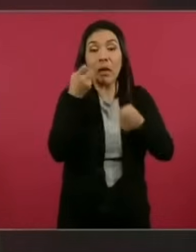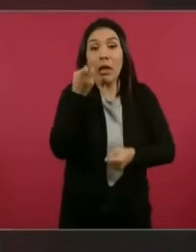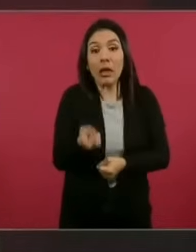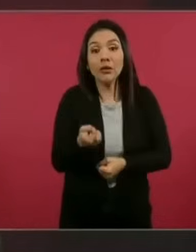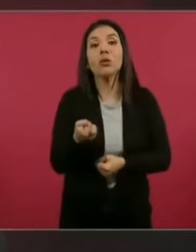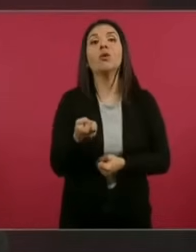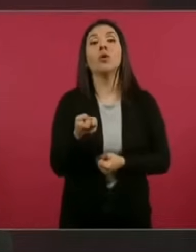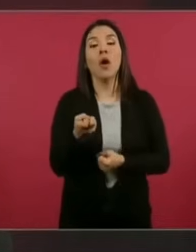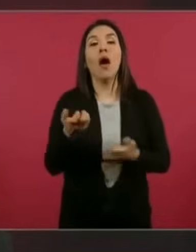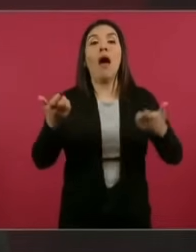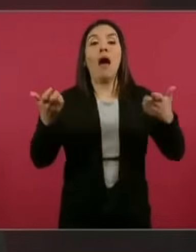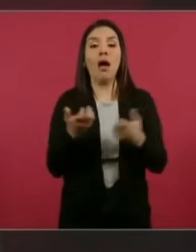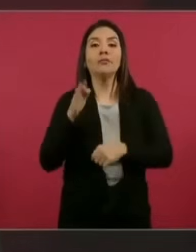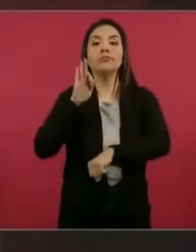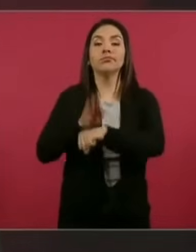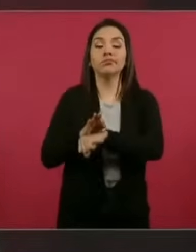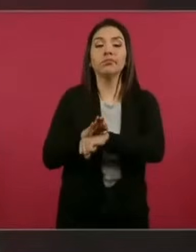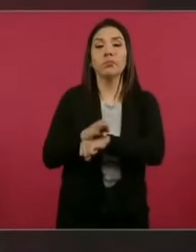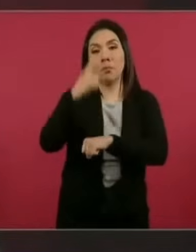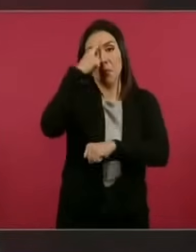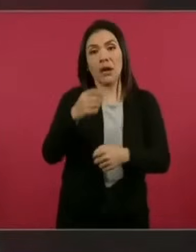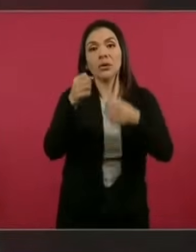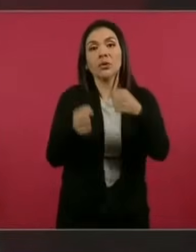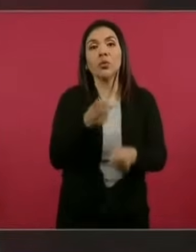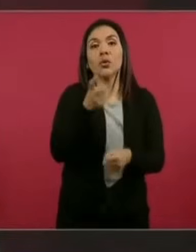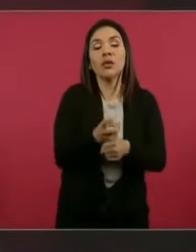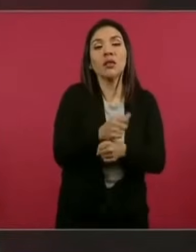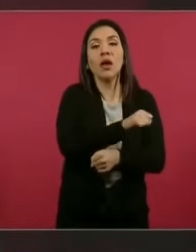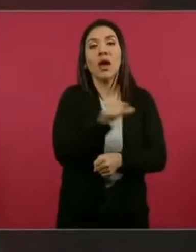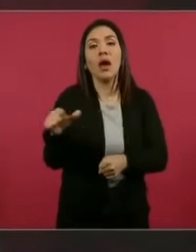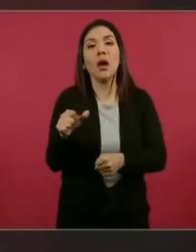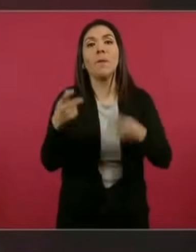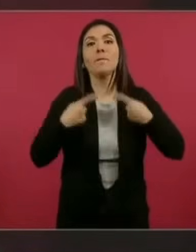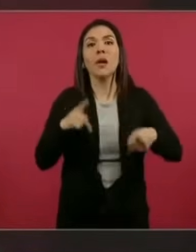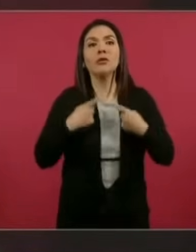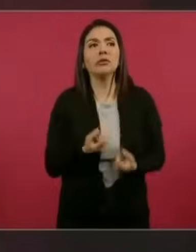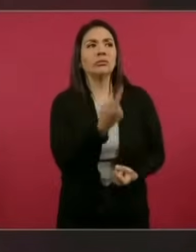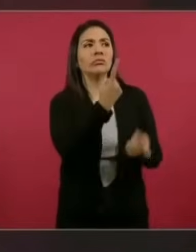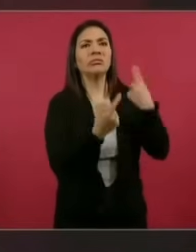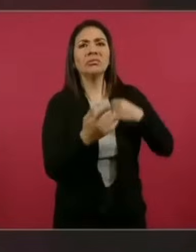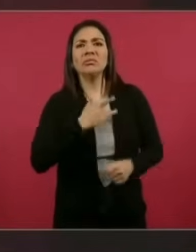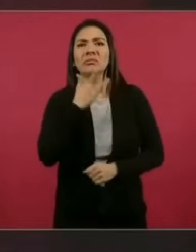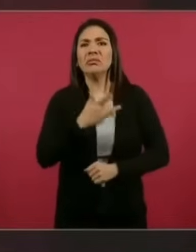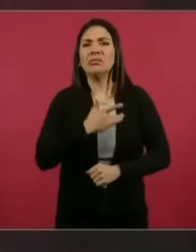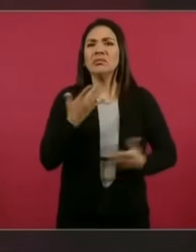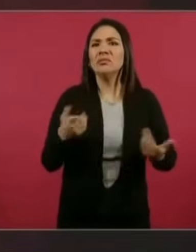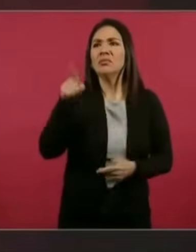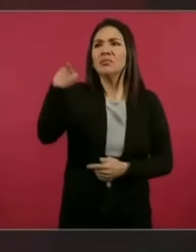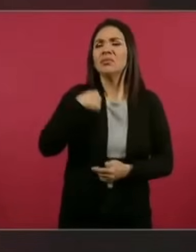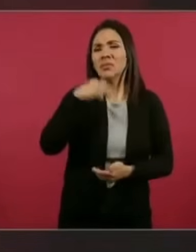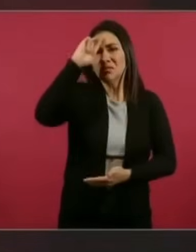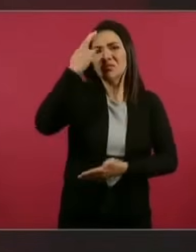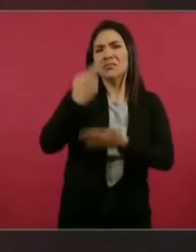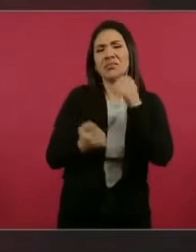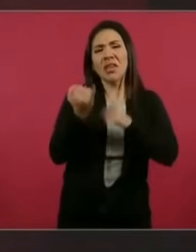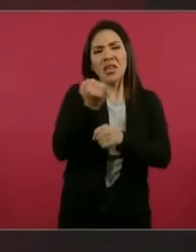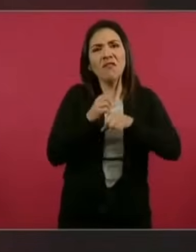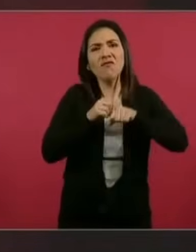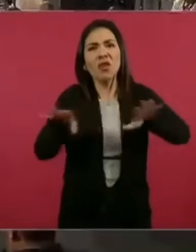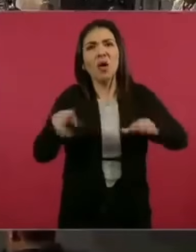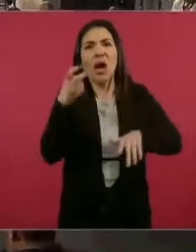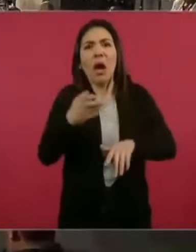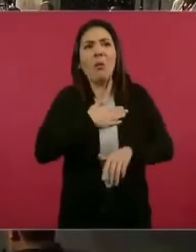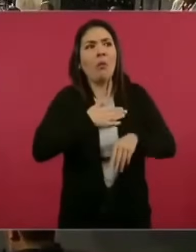garantizar y proteger la seguridad de quienes sientan y crean que esta vulneración de datos